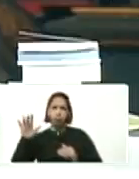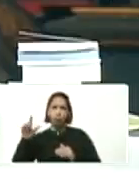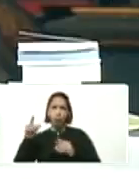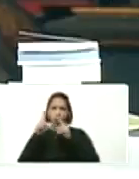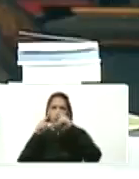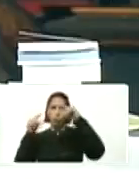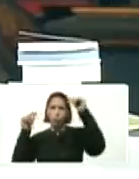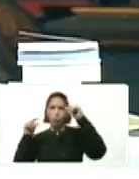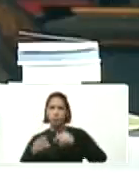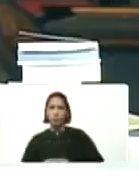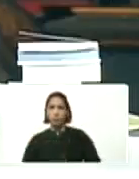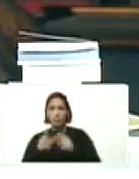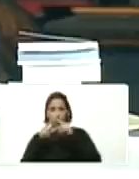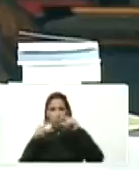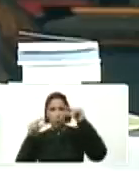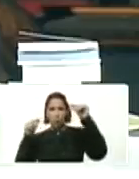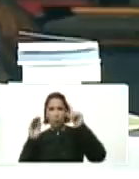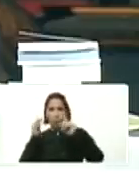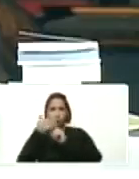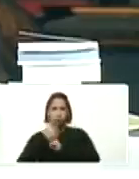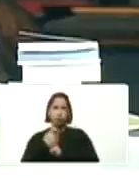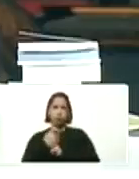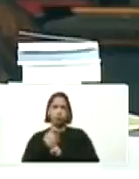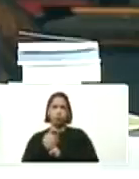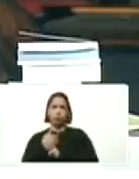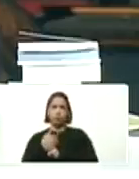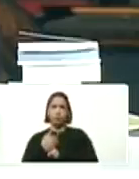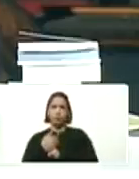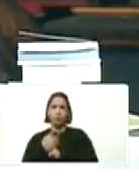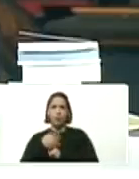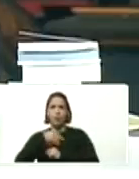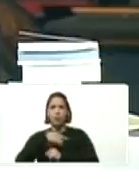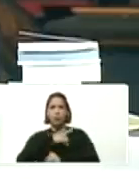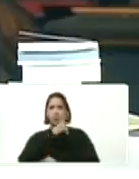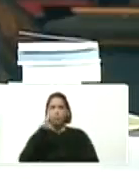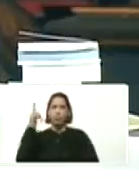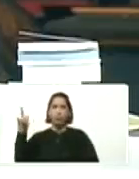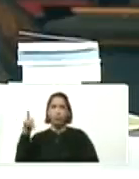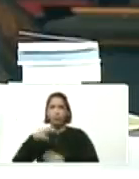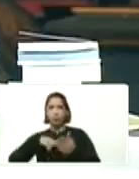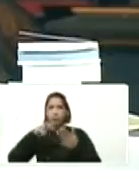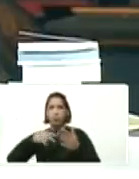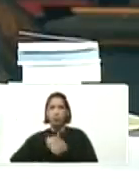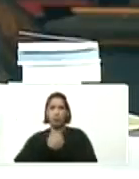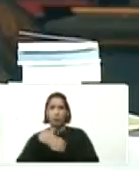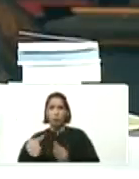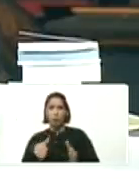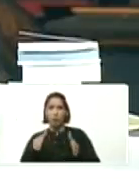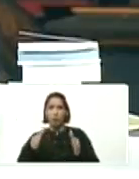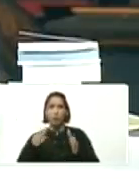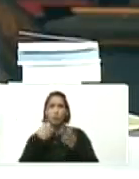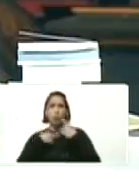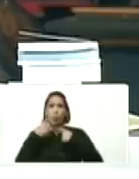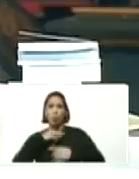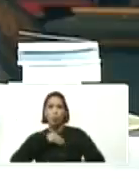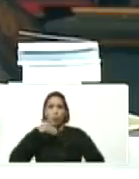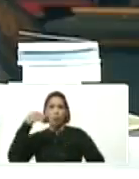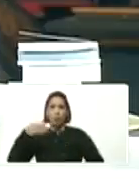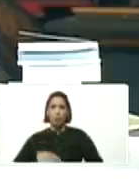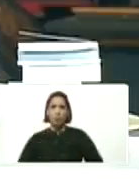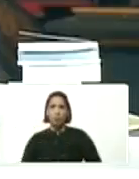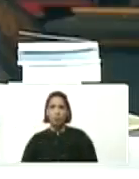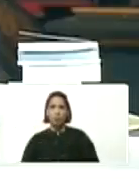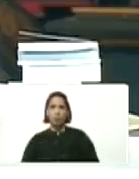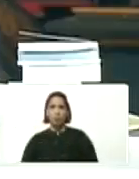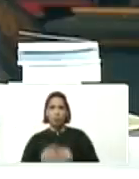luna. Gajo de luna escondida en las pencas de la palma, pinta de amor el camino que es el color de mi alma. Con